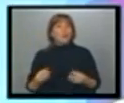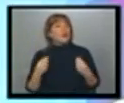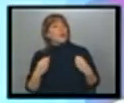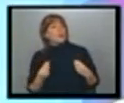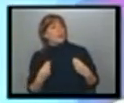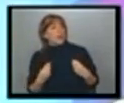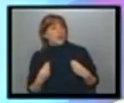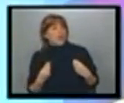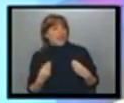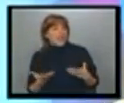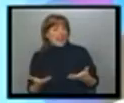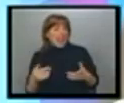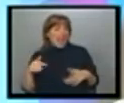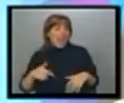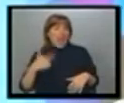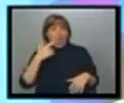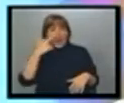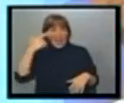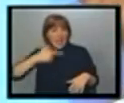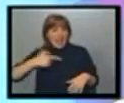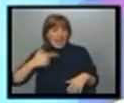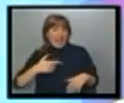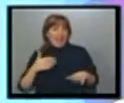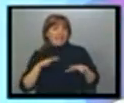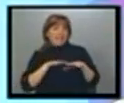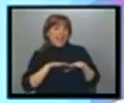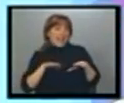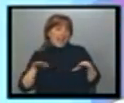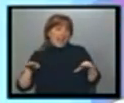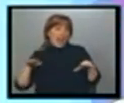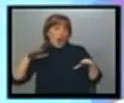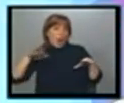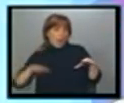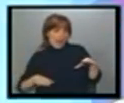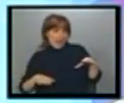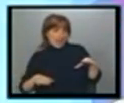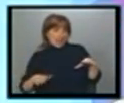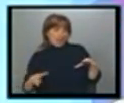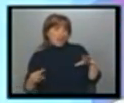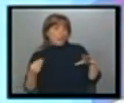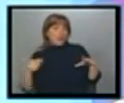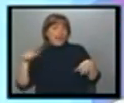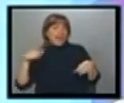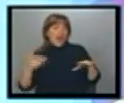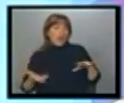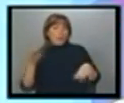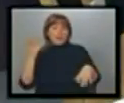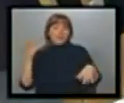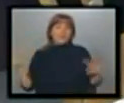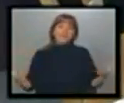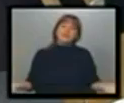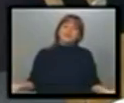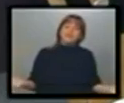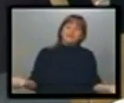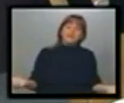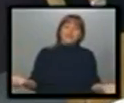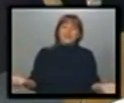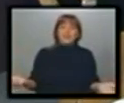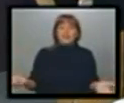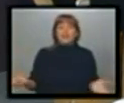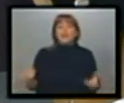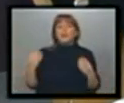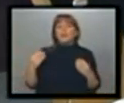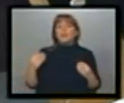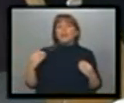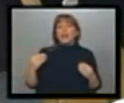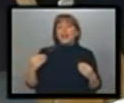tendencia en el mundo es como a estabilizar el precio o incluso a bajarlo. Bueno, el gran debate, la gran discusión es por qué